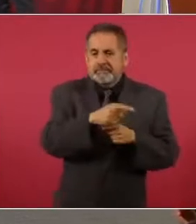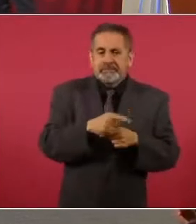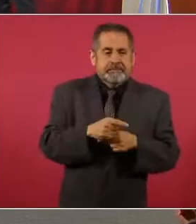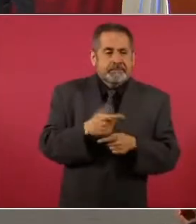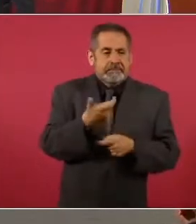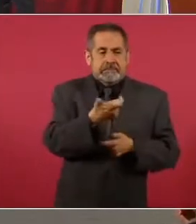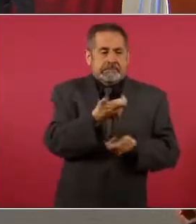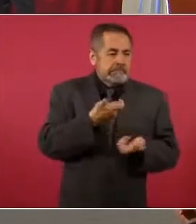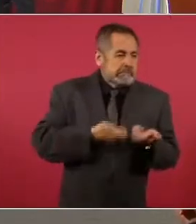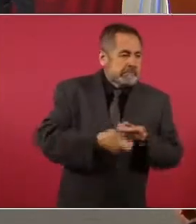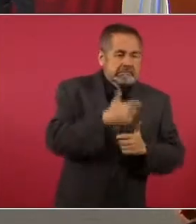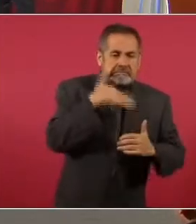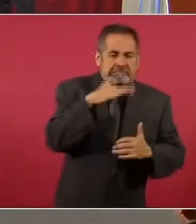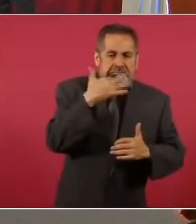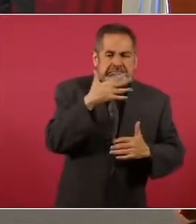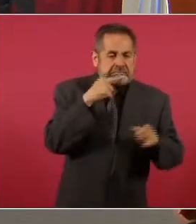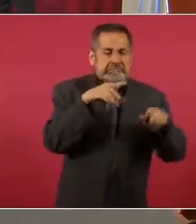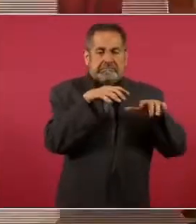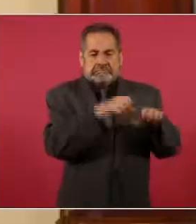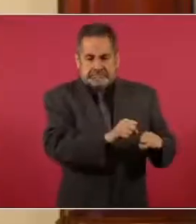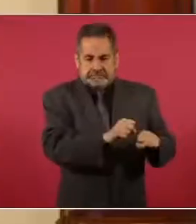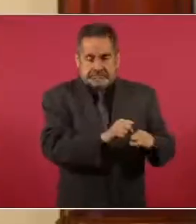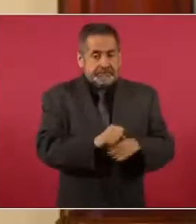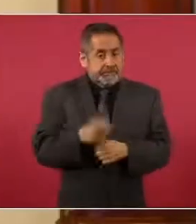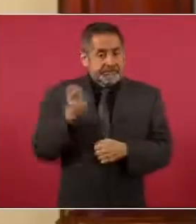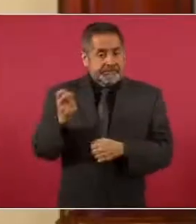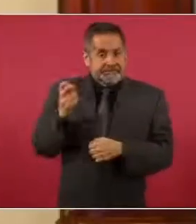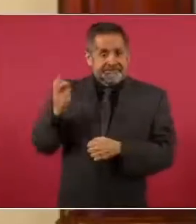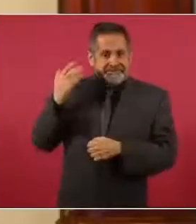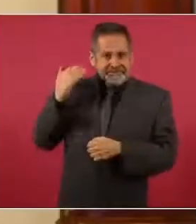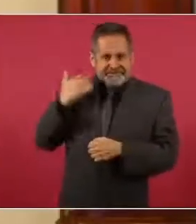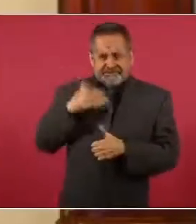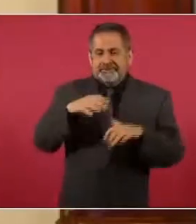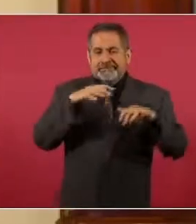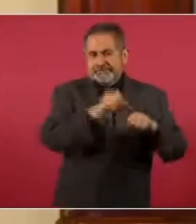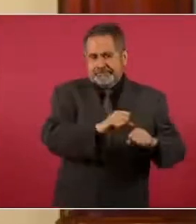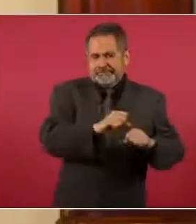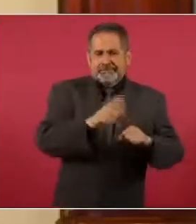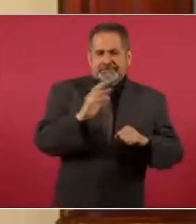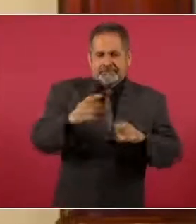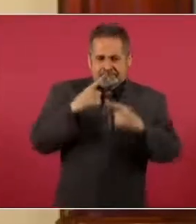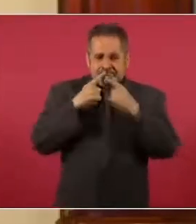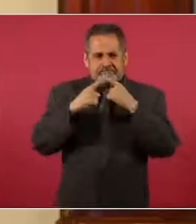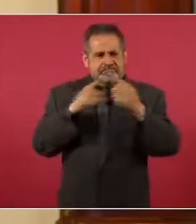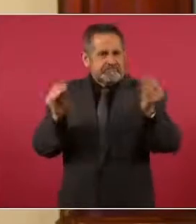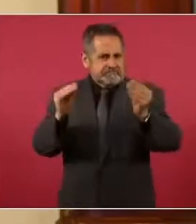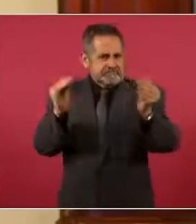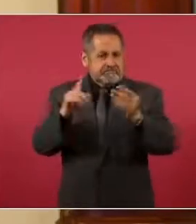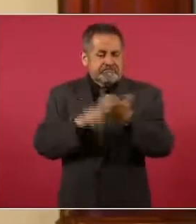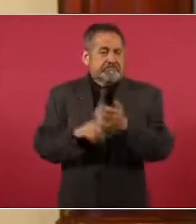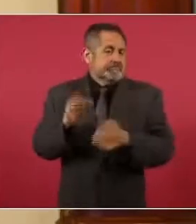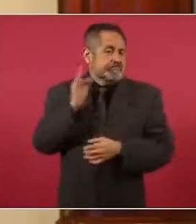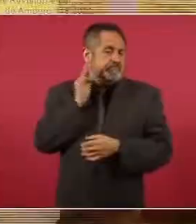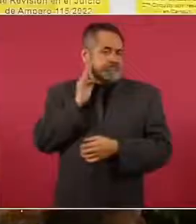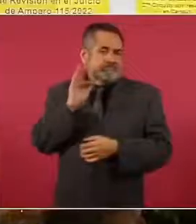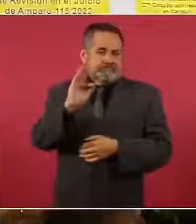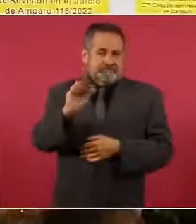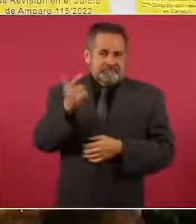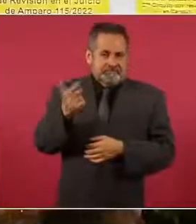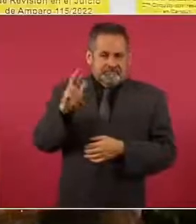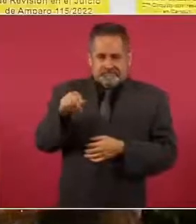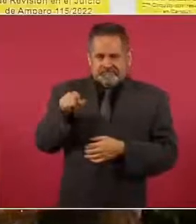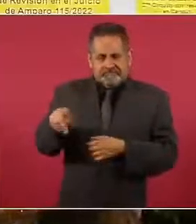recursos de procedencia ilícita. Este fue el último caso que se estuvo litigando por parte de la Fiscalía General de